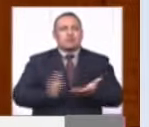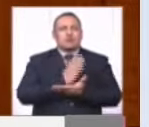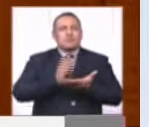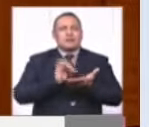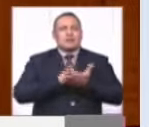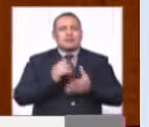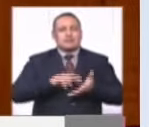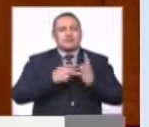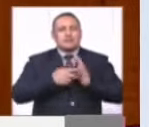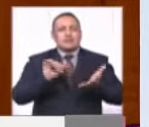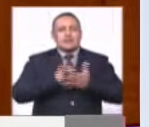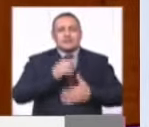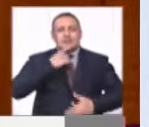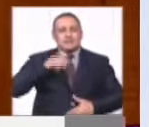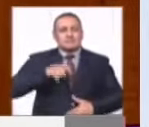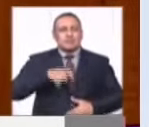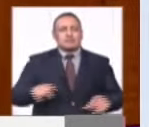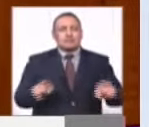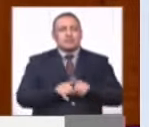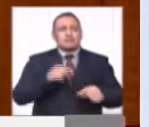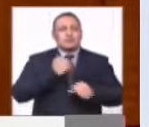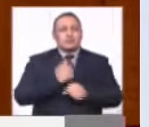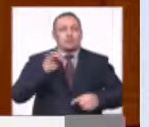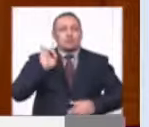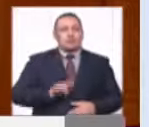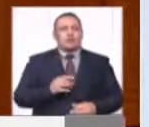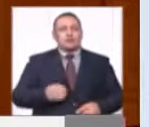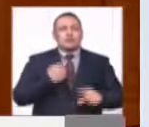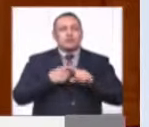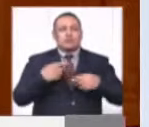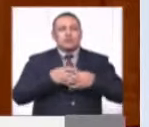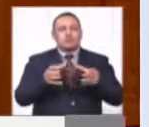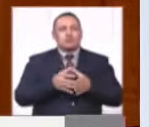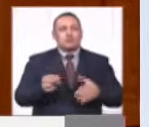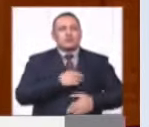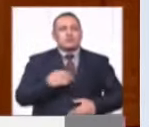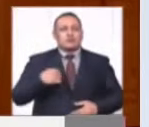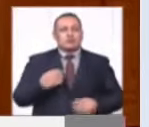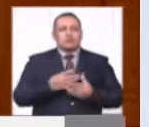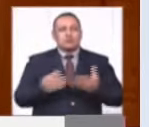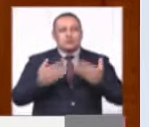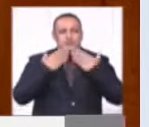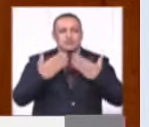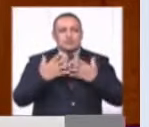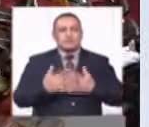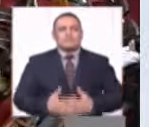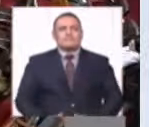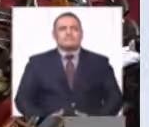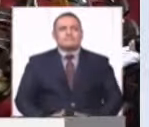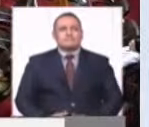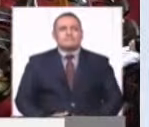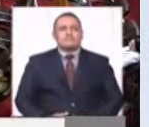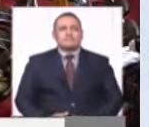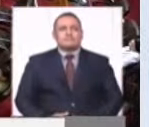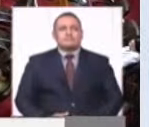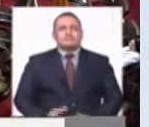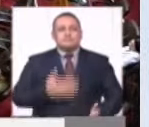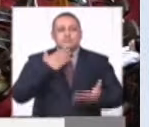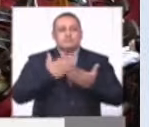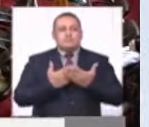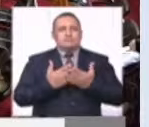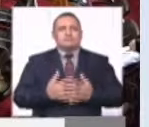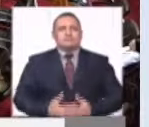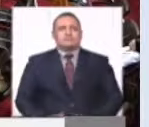ello implica. Requerimos acciones urgentes por parte del Poder Ejecutivo. Muchas gracias. Gracias,